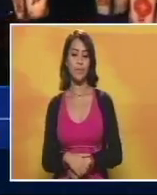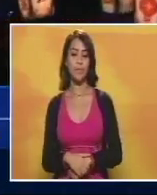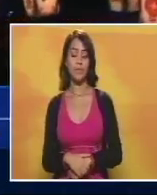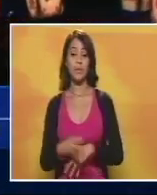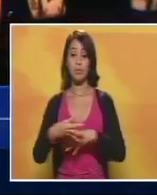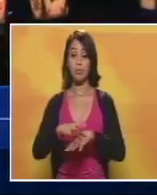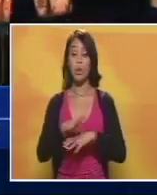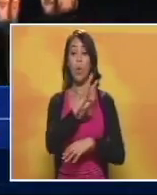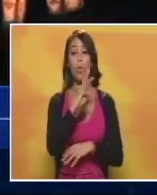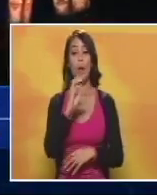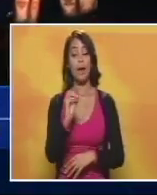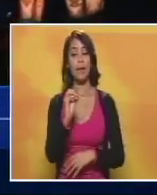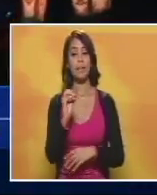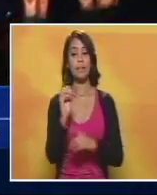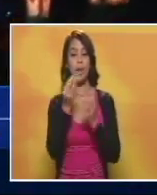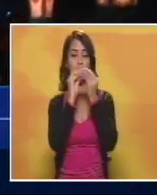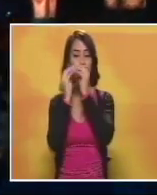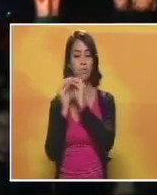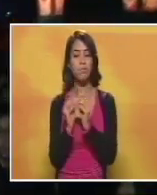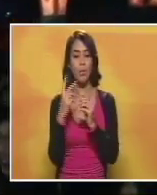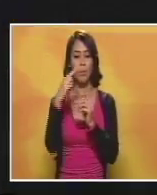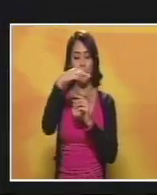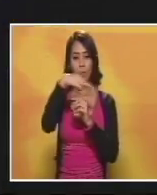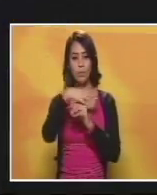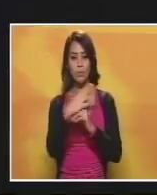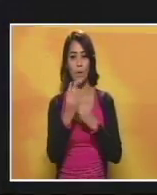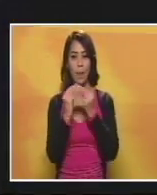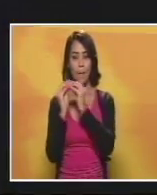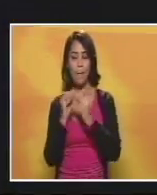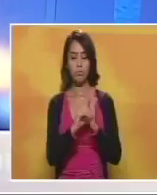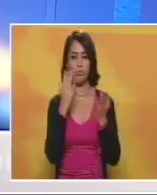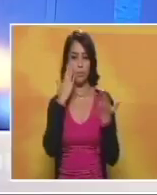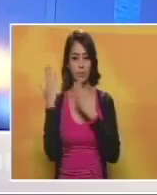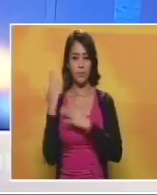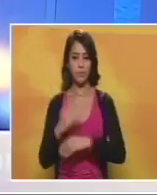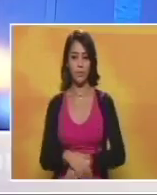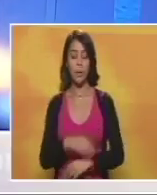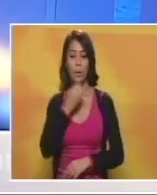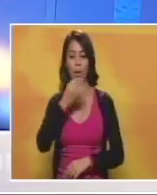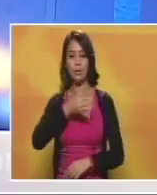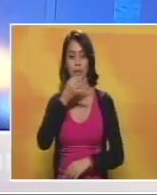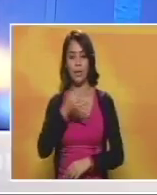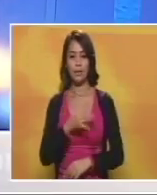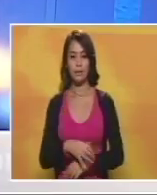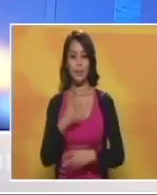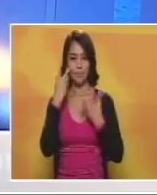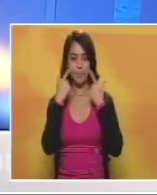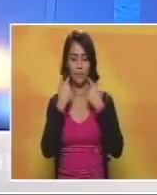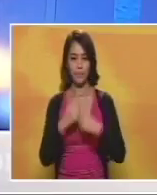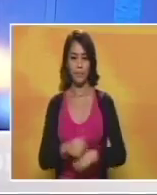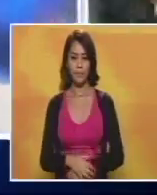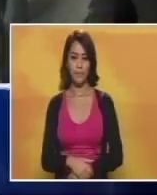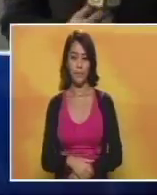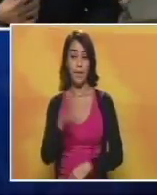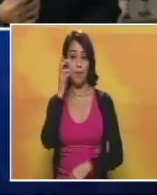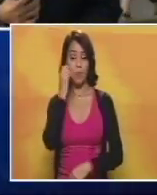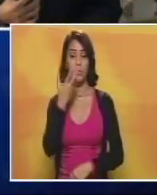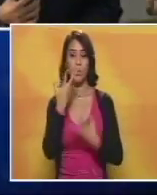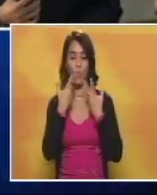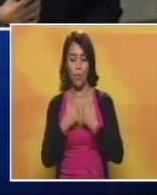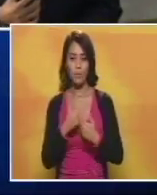rusa. Esta se trata de la mayor medida en su tiempo desde la Guerra Fría. En el Parlamento, May